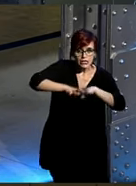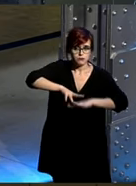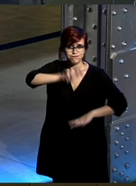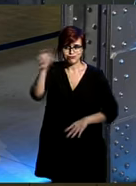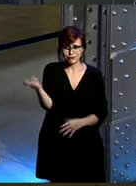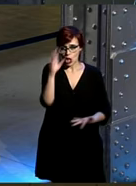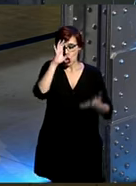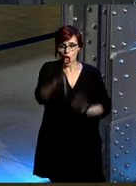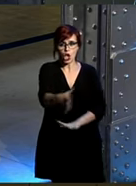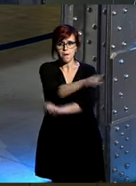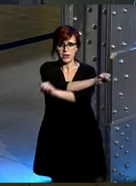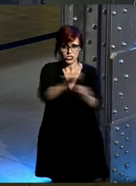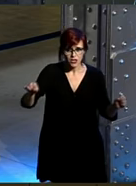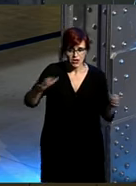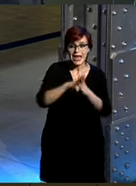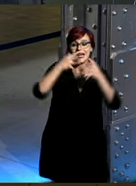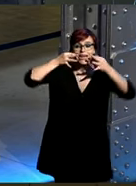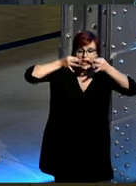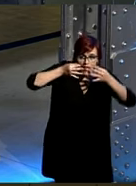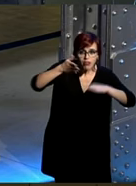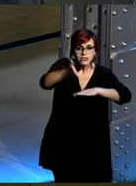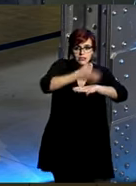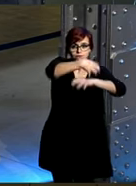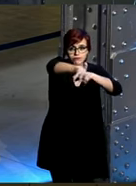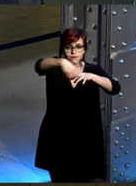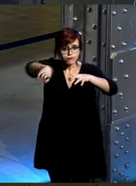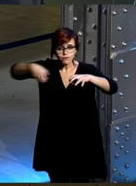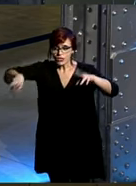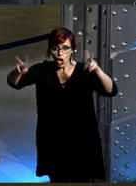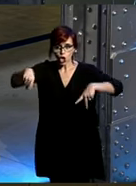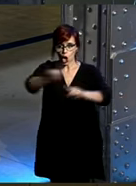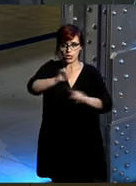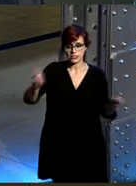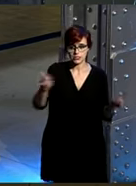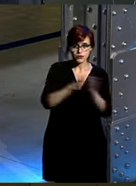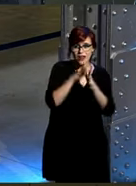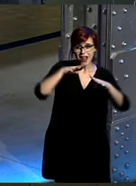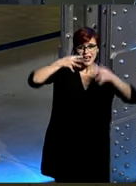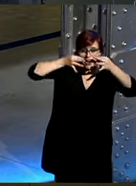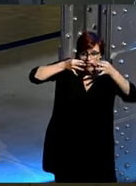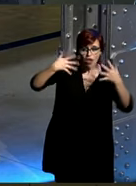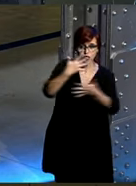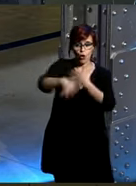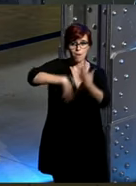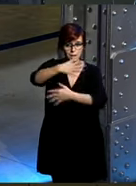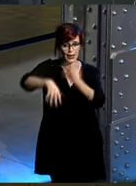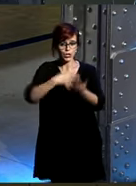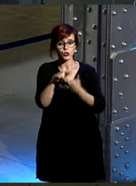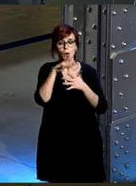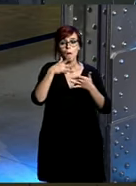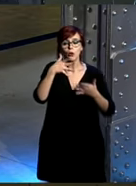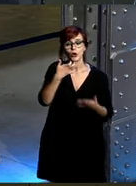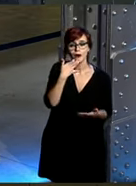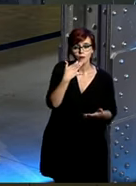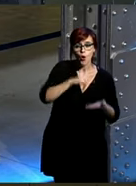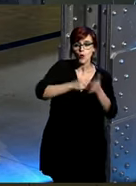eso. No existe. La realidad no está dividida en esos pedazos. Y menos la realidad compleja de hoy. Por eso un proyecto